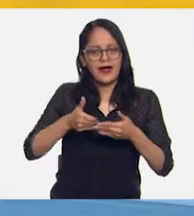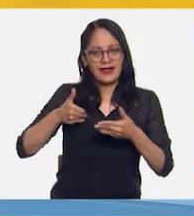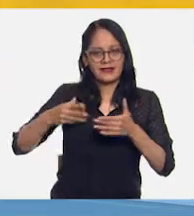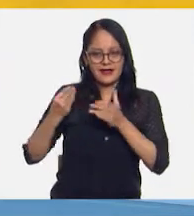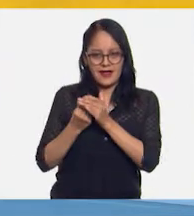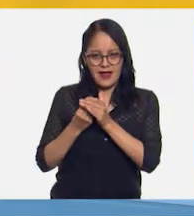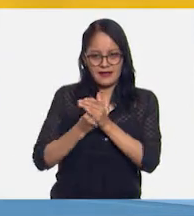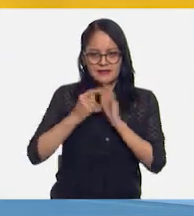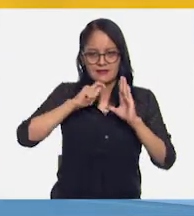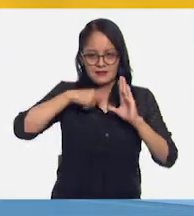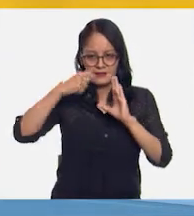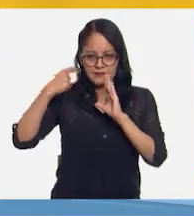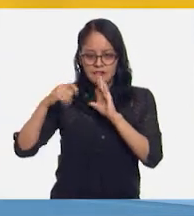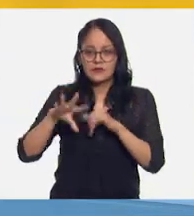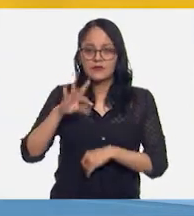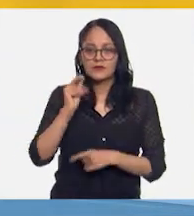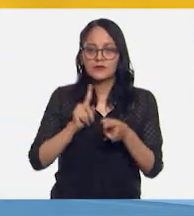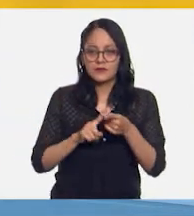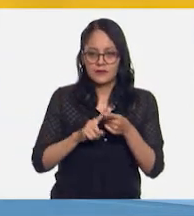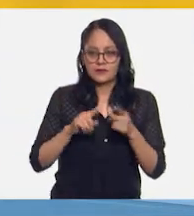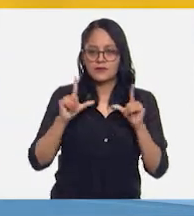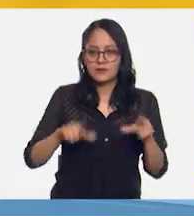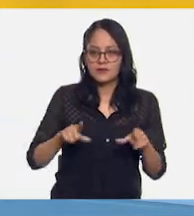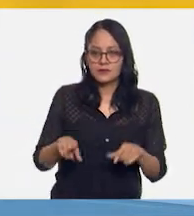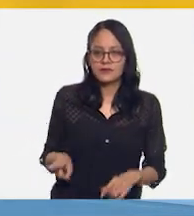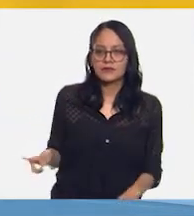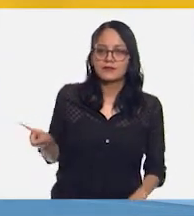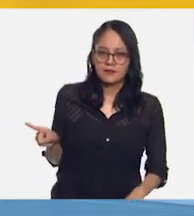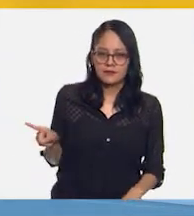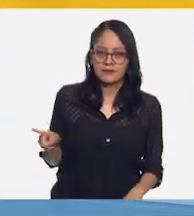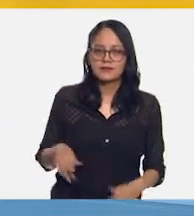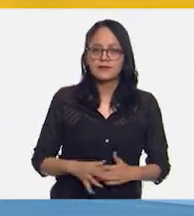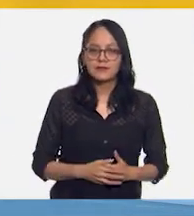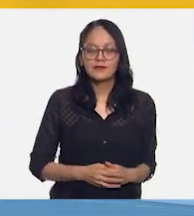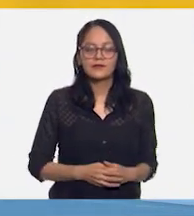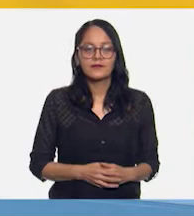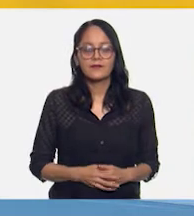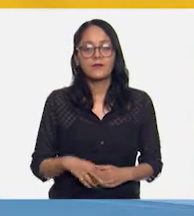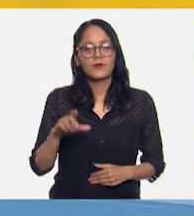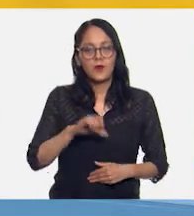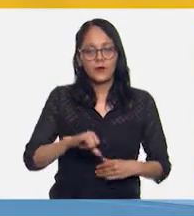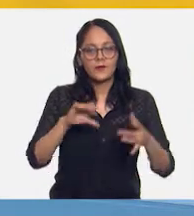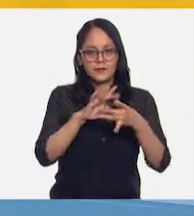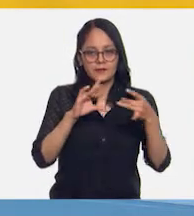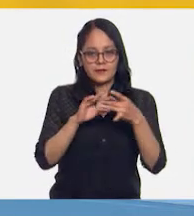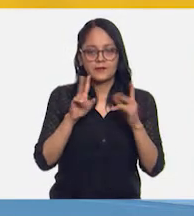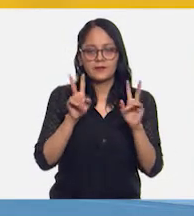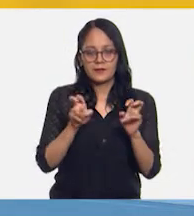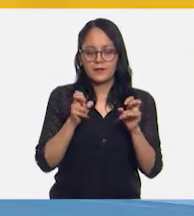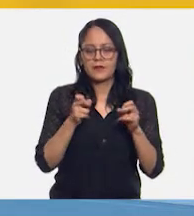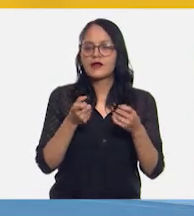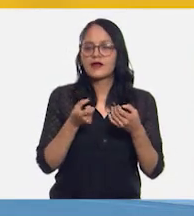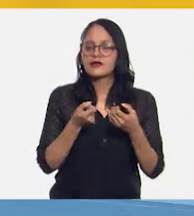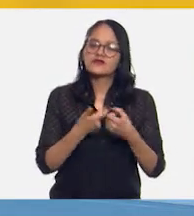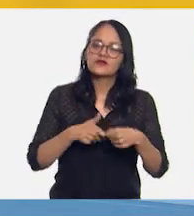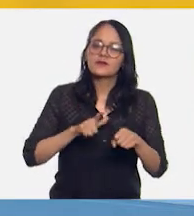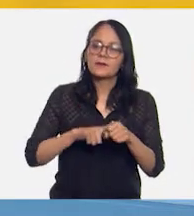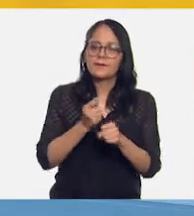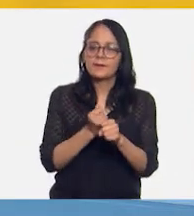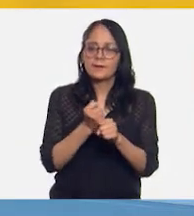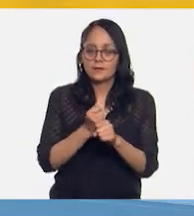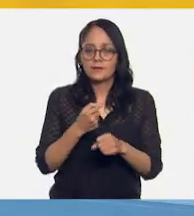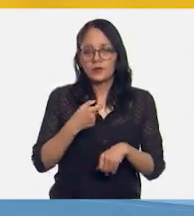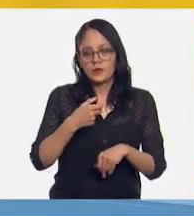el portal de Aprende en Casa 3. Y hoy continuaremos trabajando con la práctica social del lenguaje